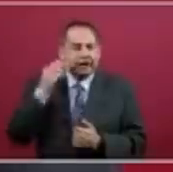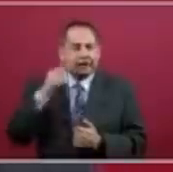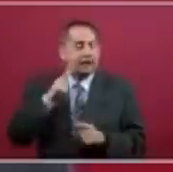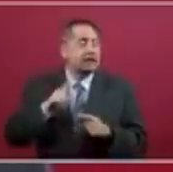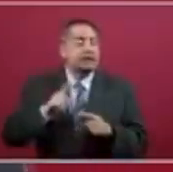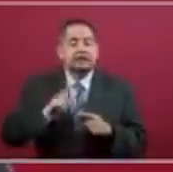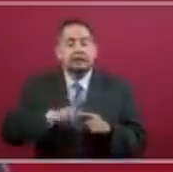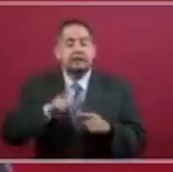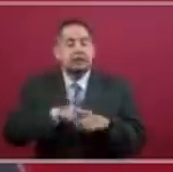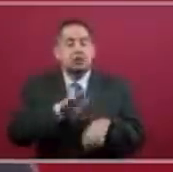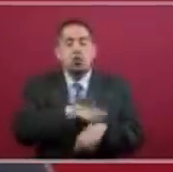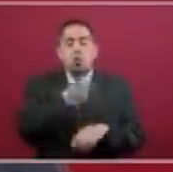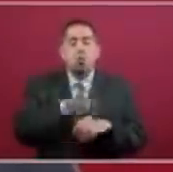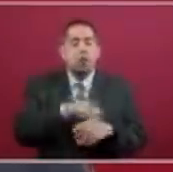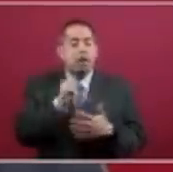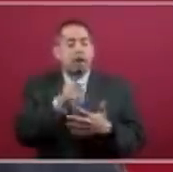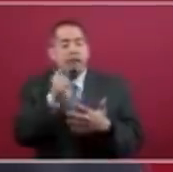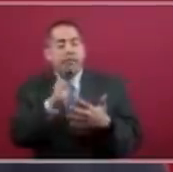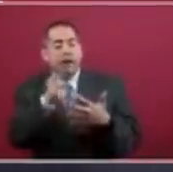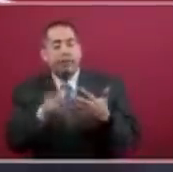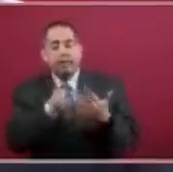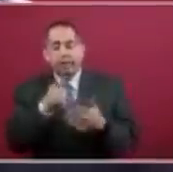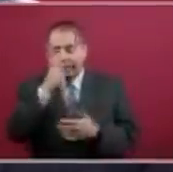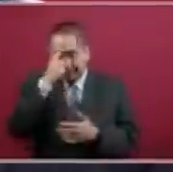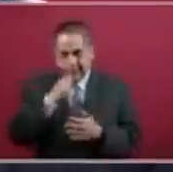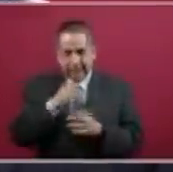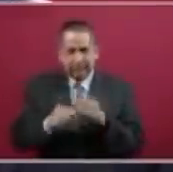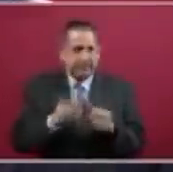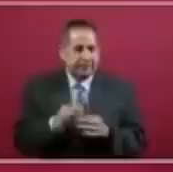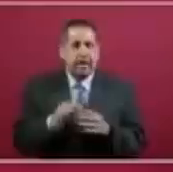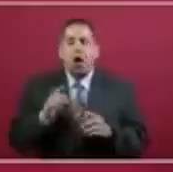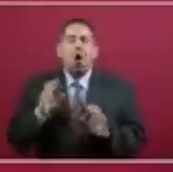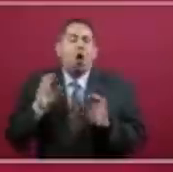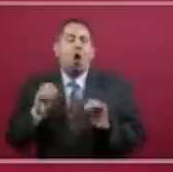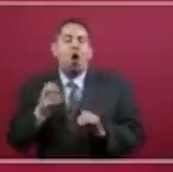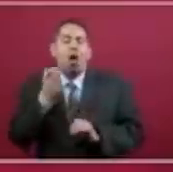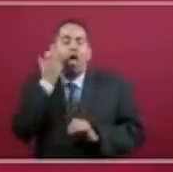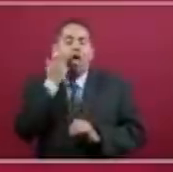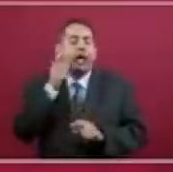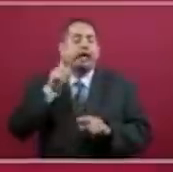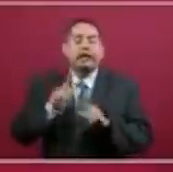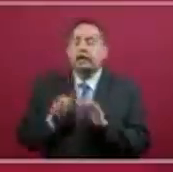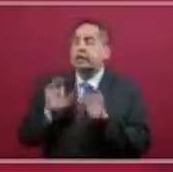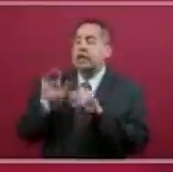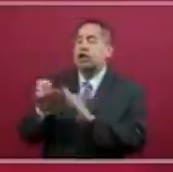¿quiénes cumplen? O mejor dicho, ¿quiénes se inscriben?